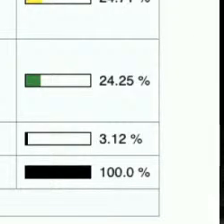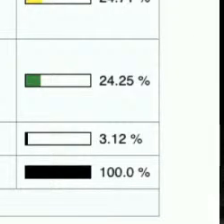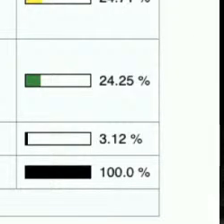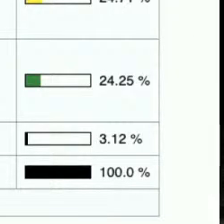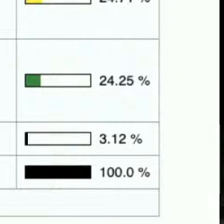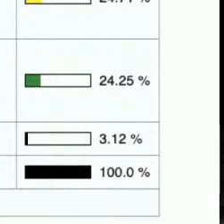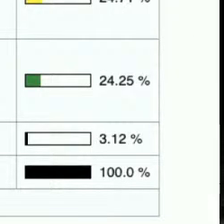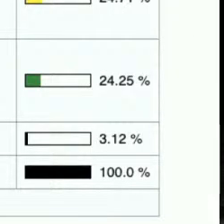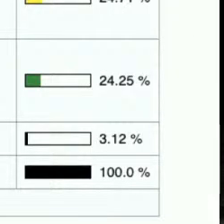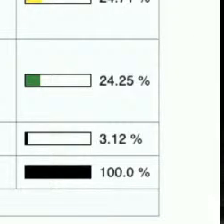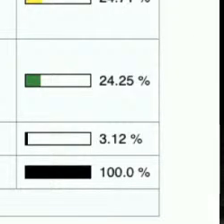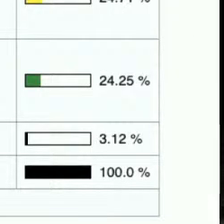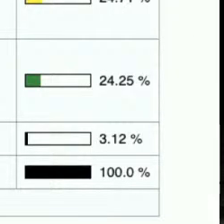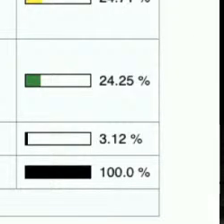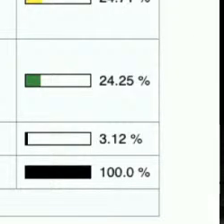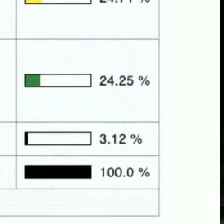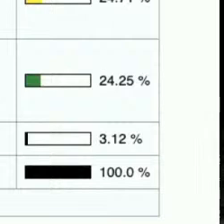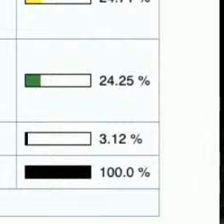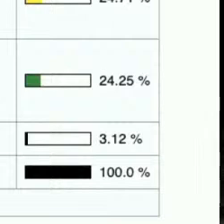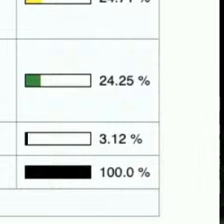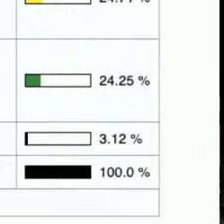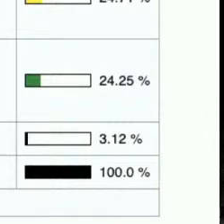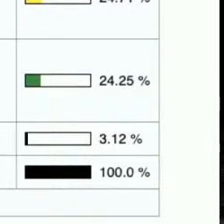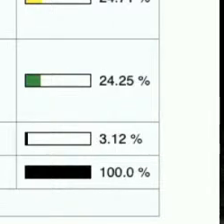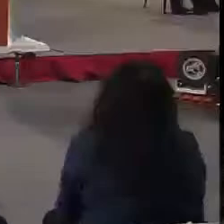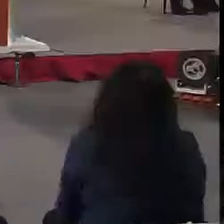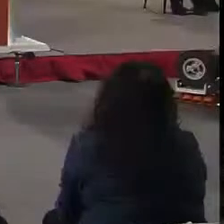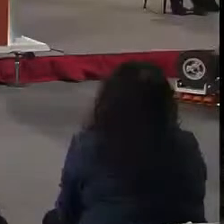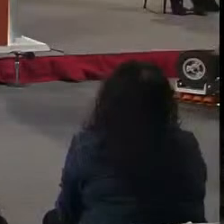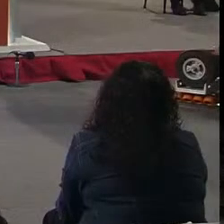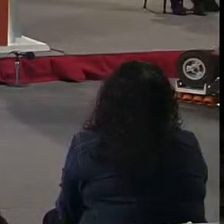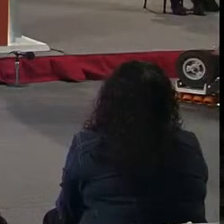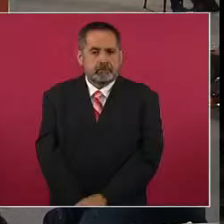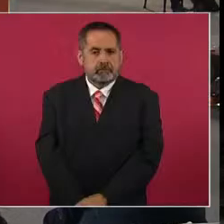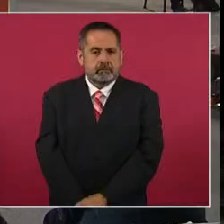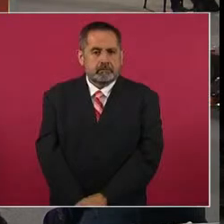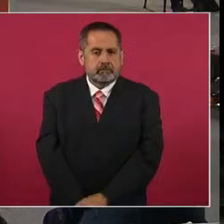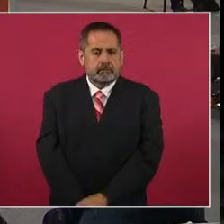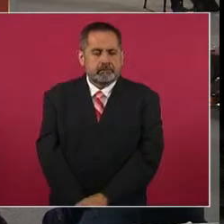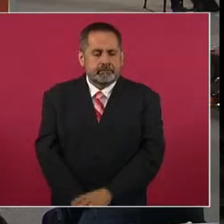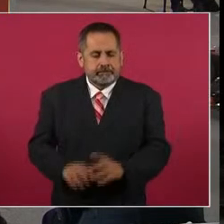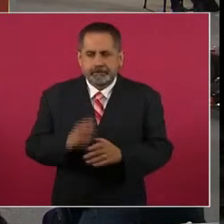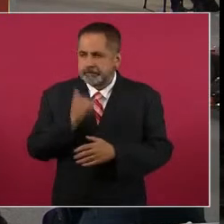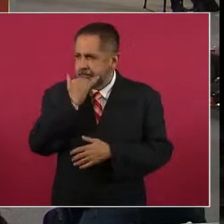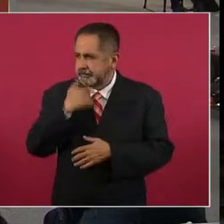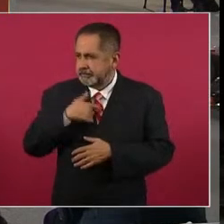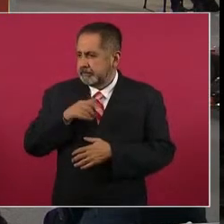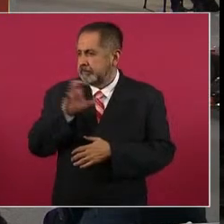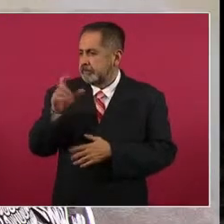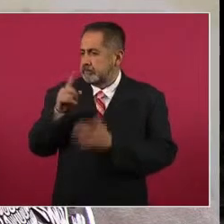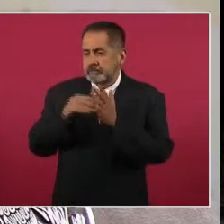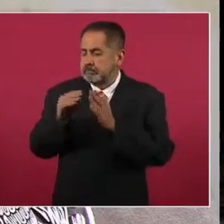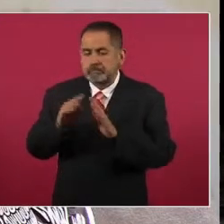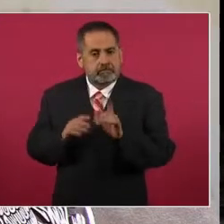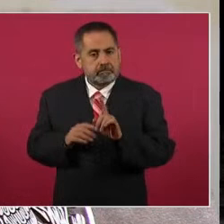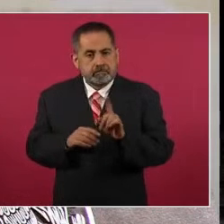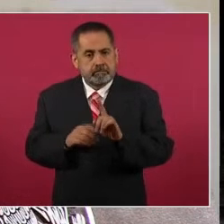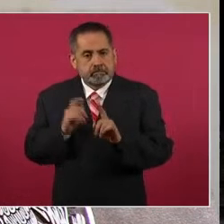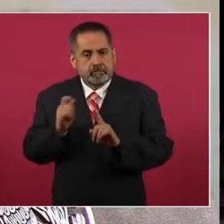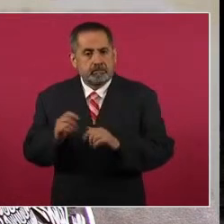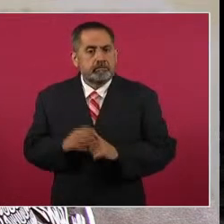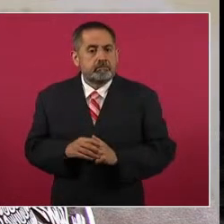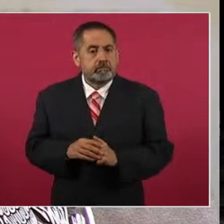estaba yo demás o sea yo decía de 500 a a un millón me saco